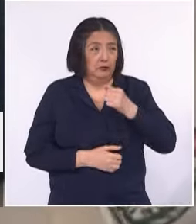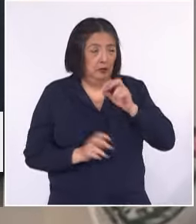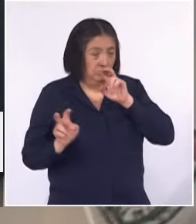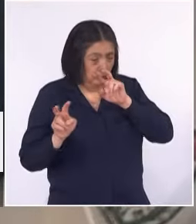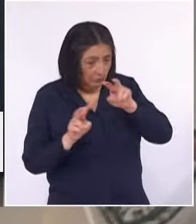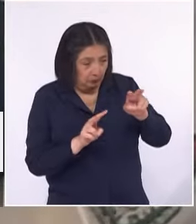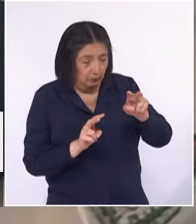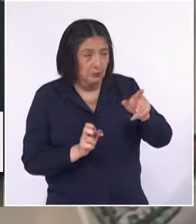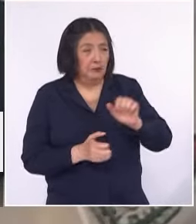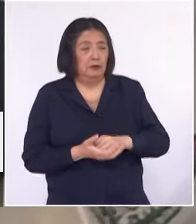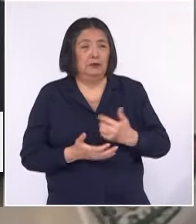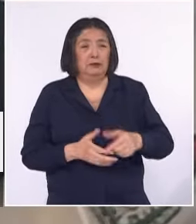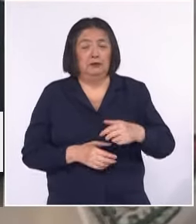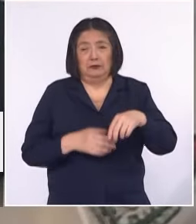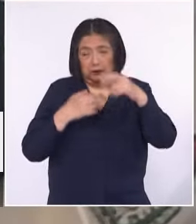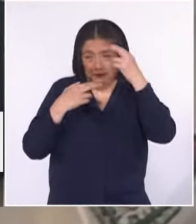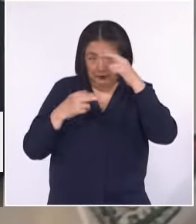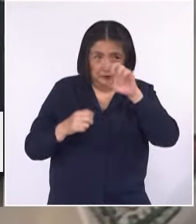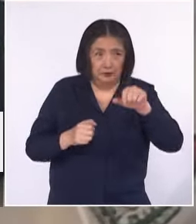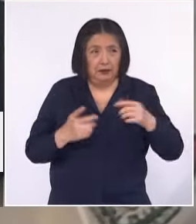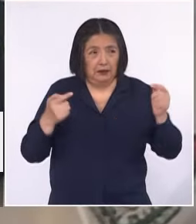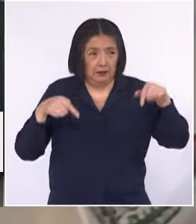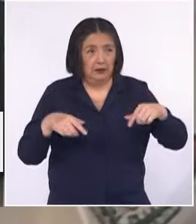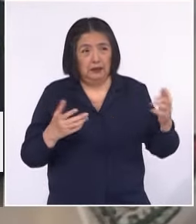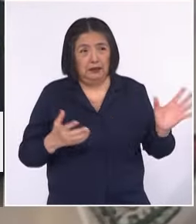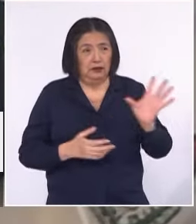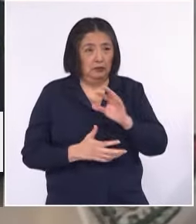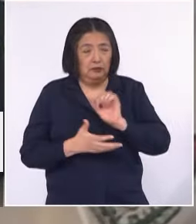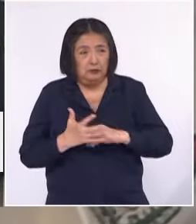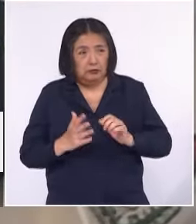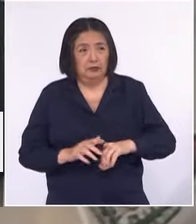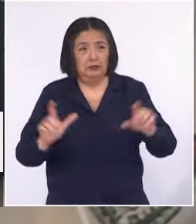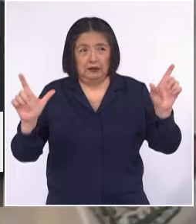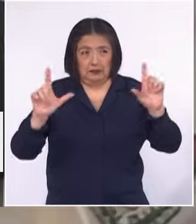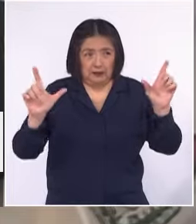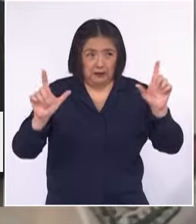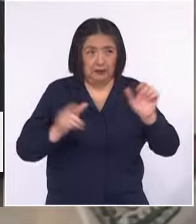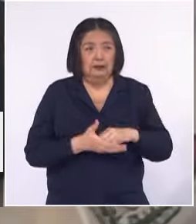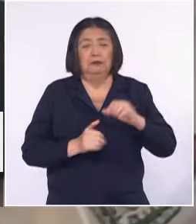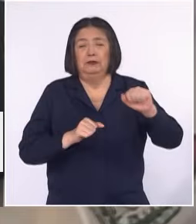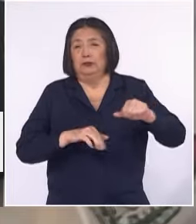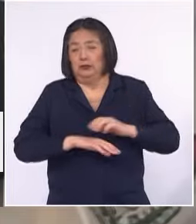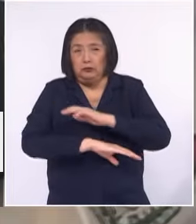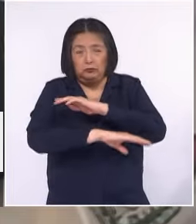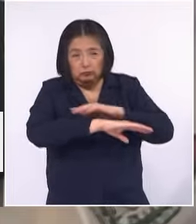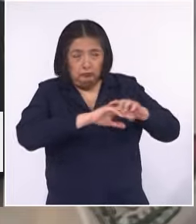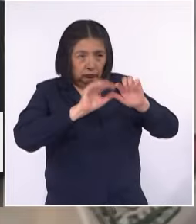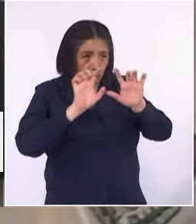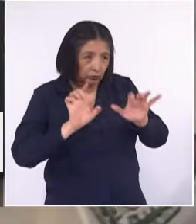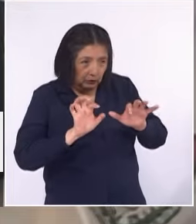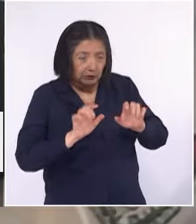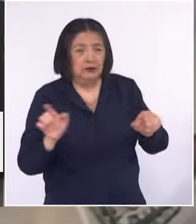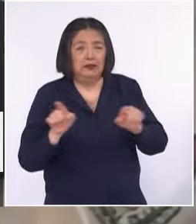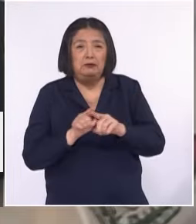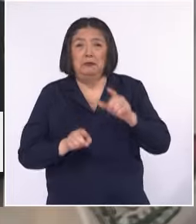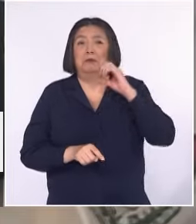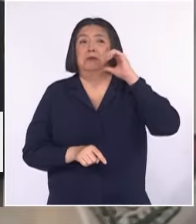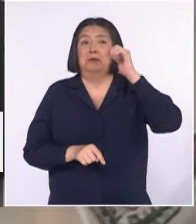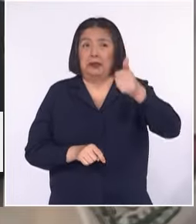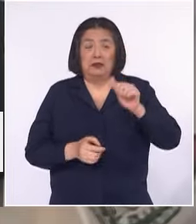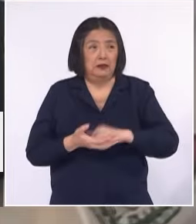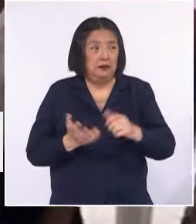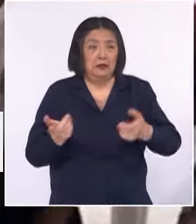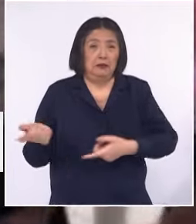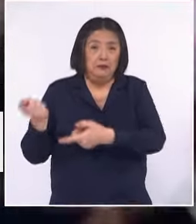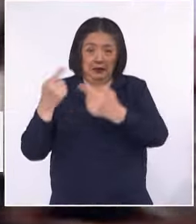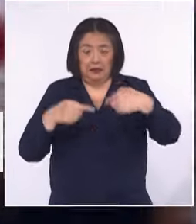visto su nota, la hemos visto aquí todos a través de la televisión, de nuestras plataformas digitales, sino que Briana mañana sale